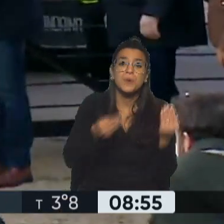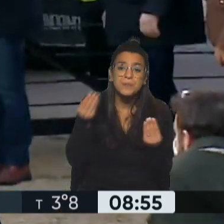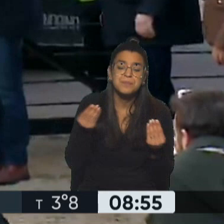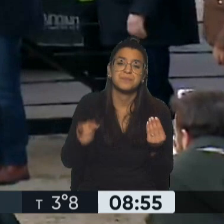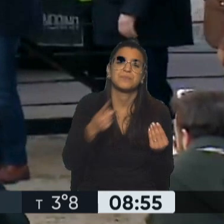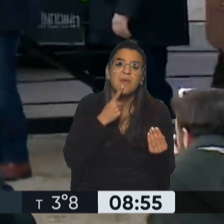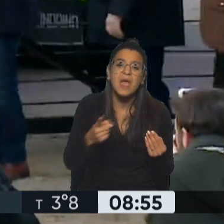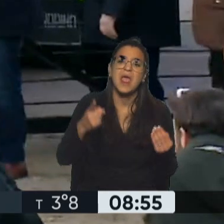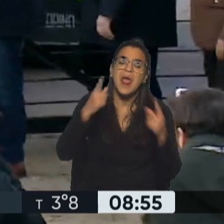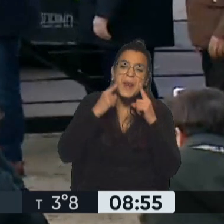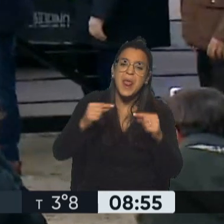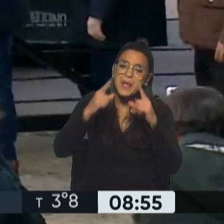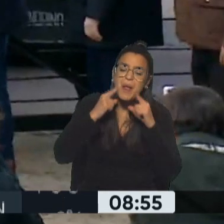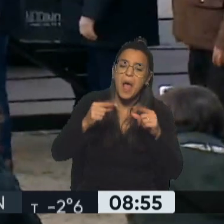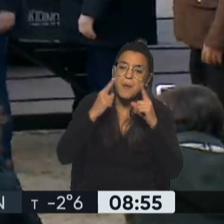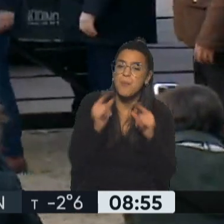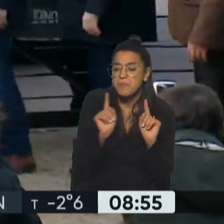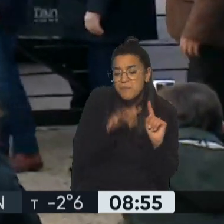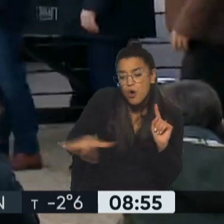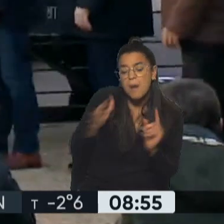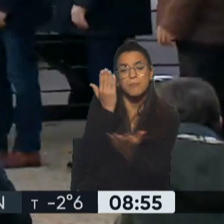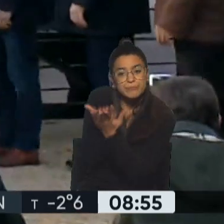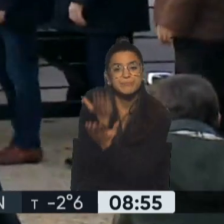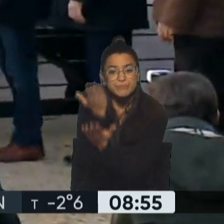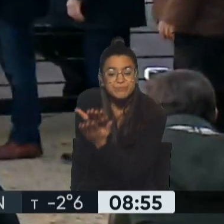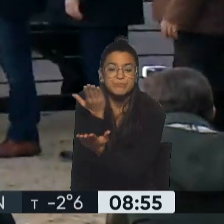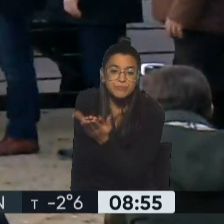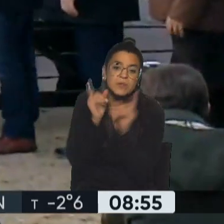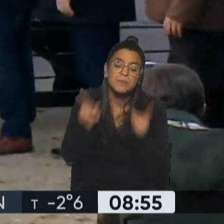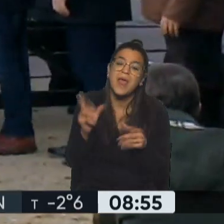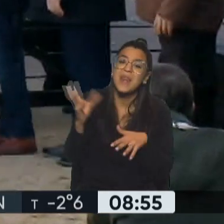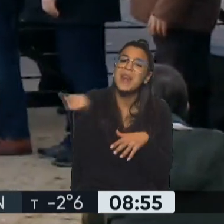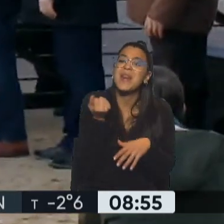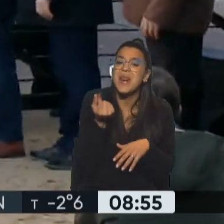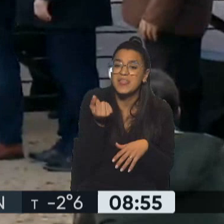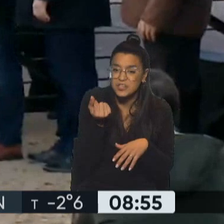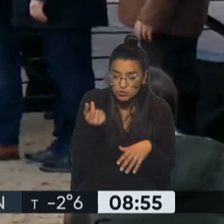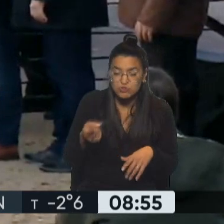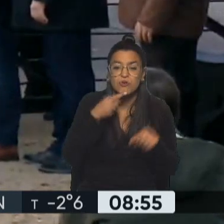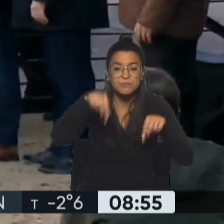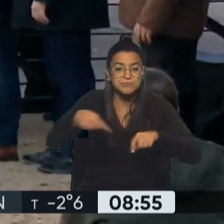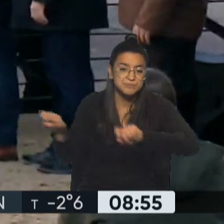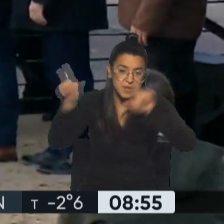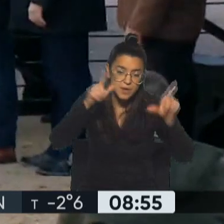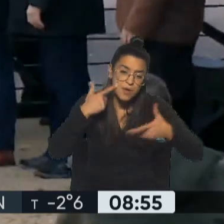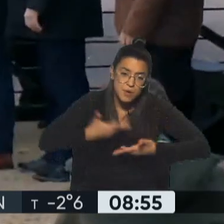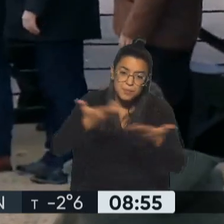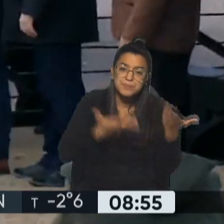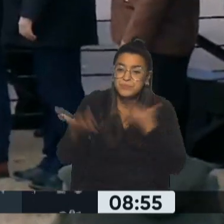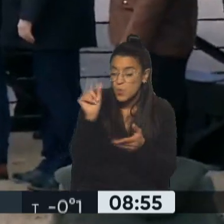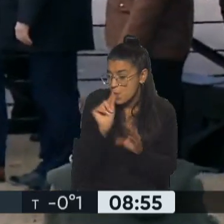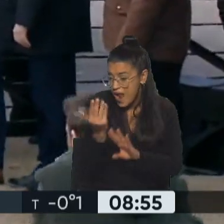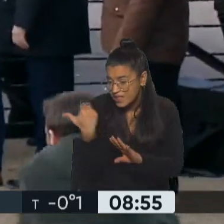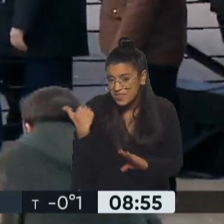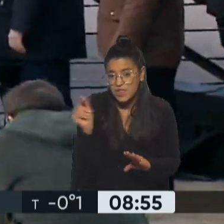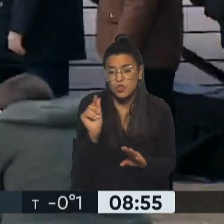a los reclamos que el sector viene planteando, entre otros las retenciones. De esta manera compartimos las imágenes de lo que hace instantes